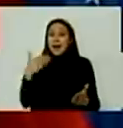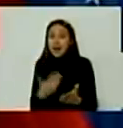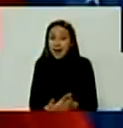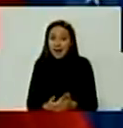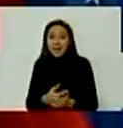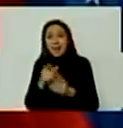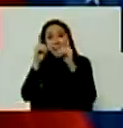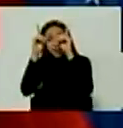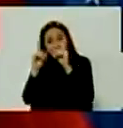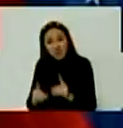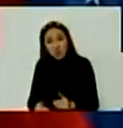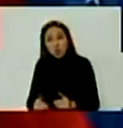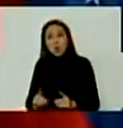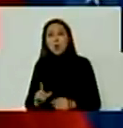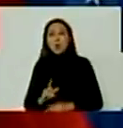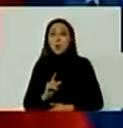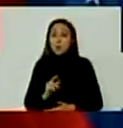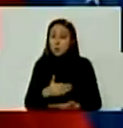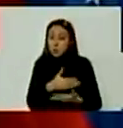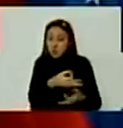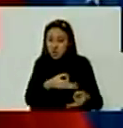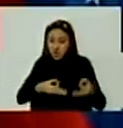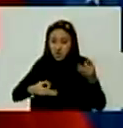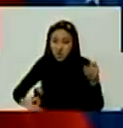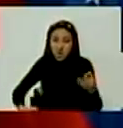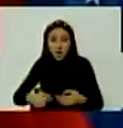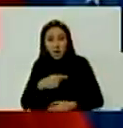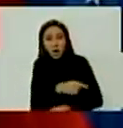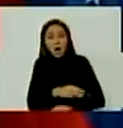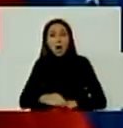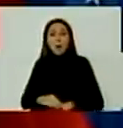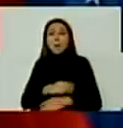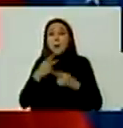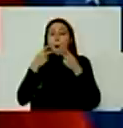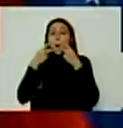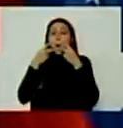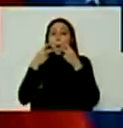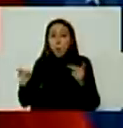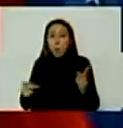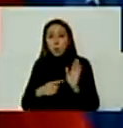decida sobre el recurso presentado por el Ministerio Público.